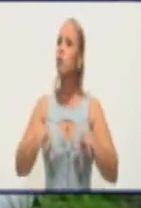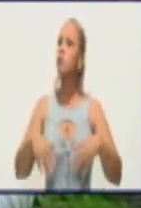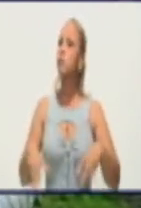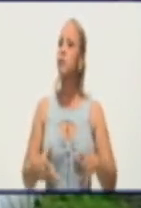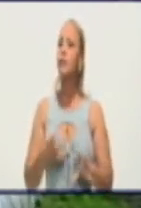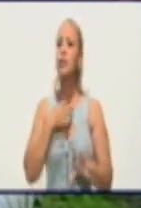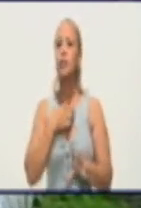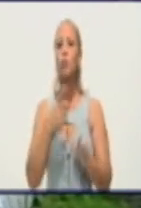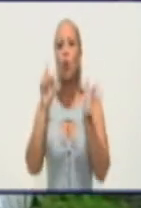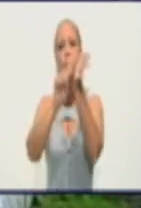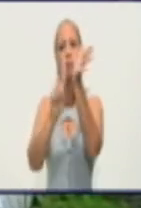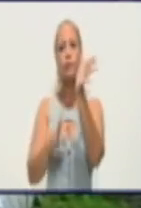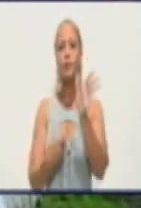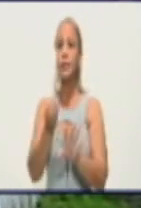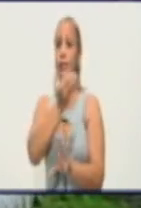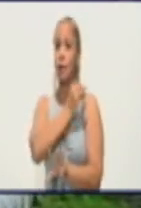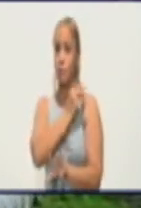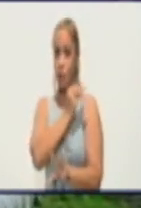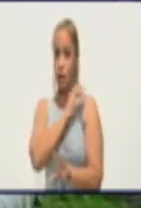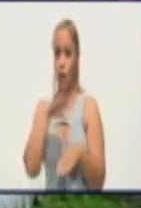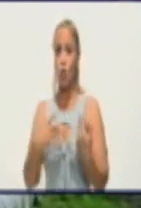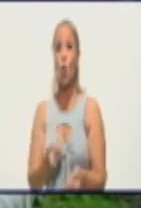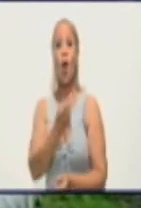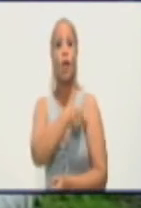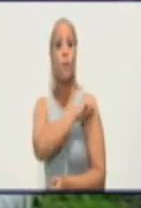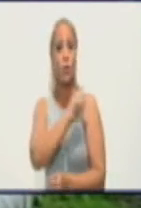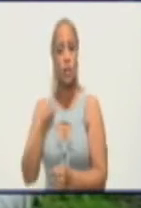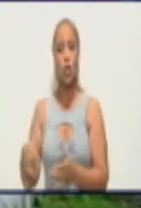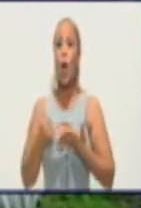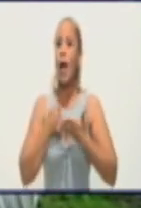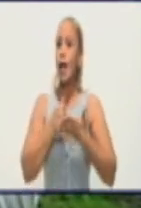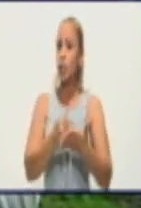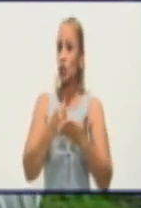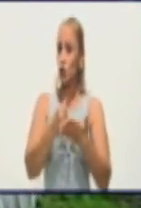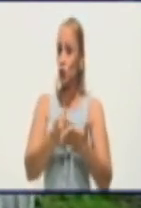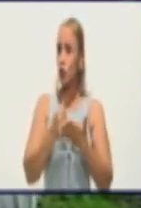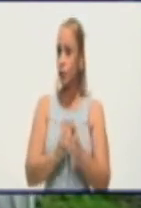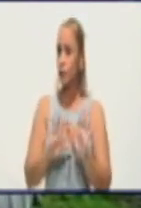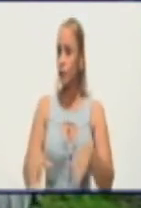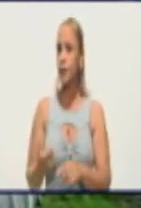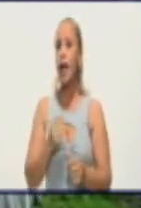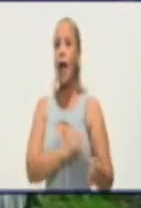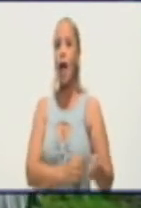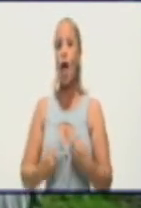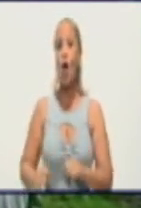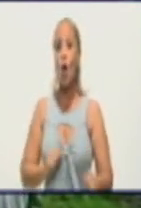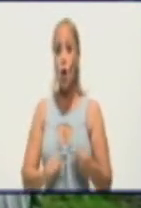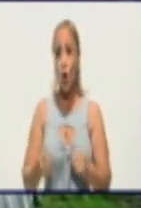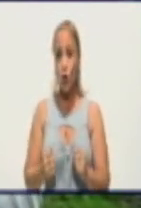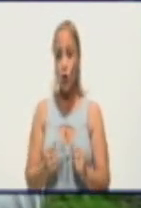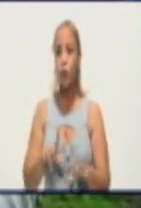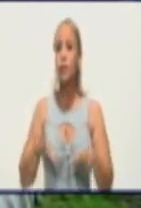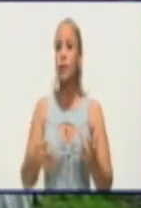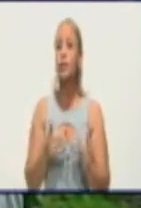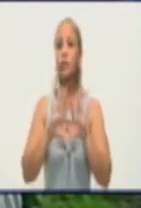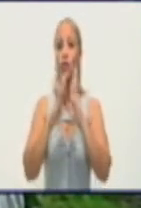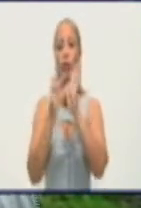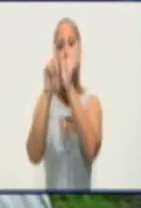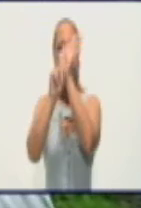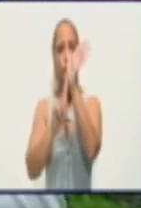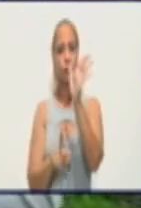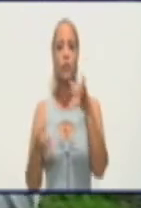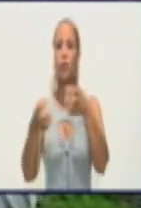por lo tanto el llamado a la población es a contribuir al ahorro y como se insistía en el grupo temporal de trabajo lo damos